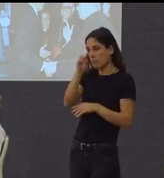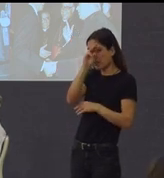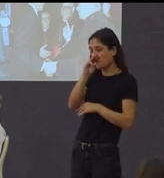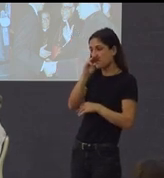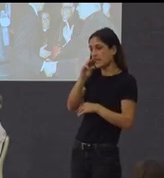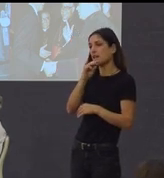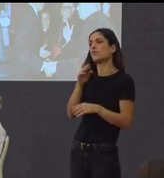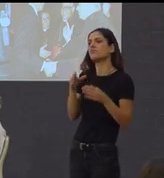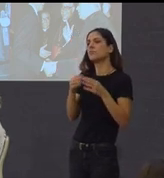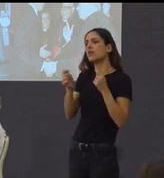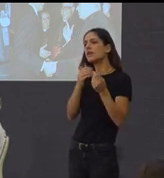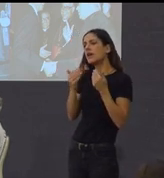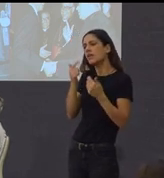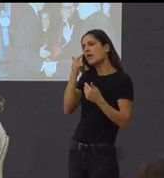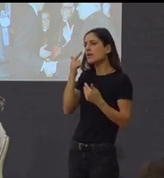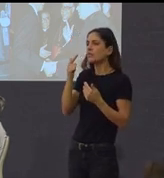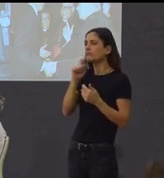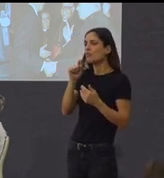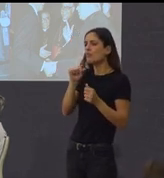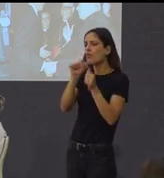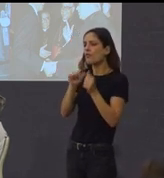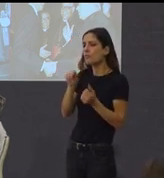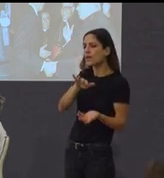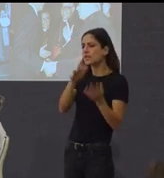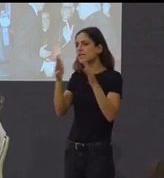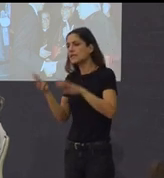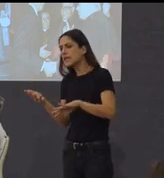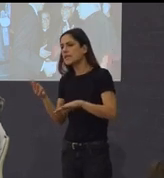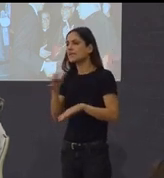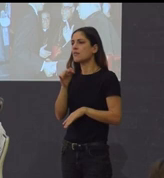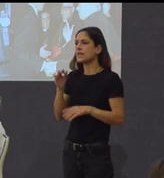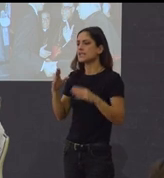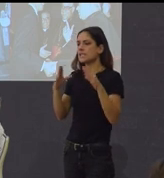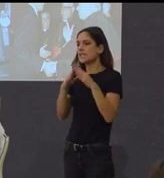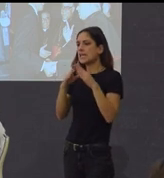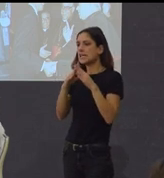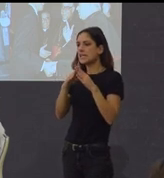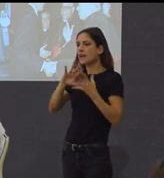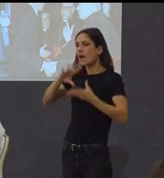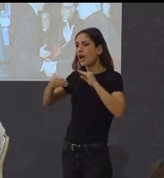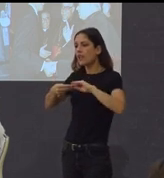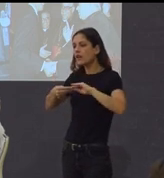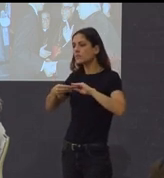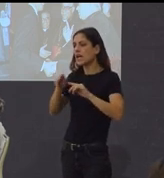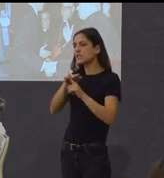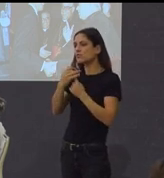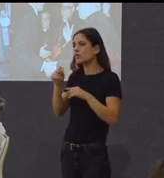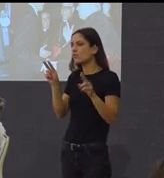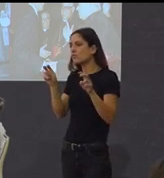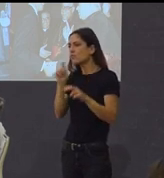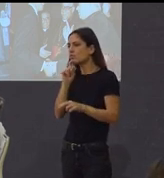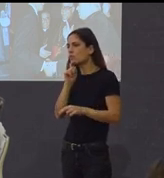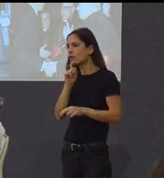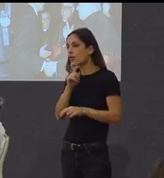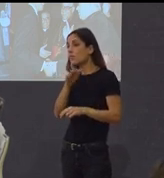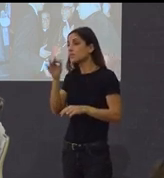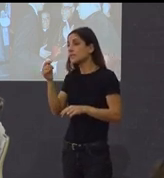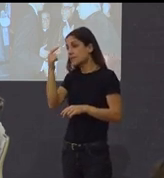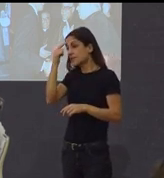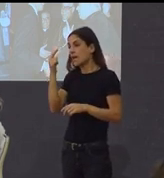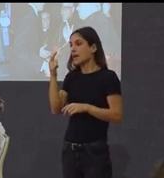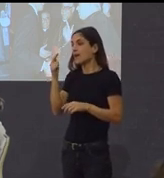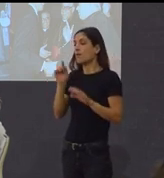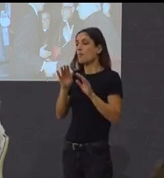como vai a ser a transición, como vai a ser a adaptación da Igreja a nova situación, etc. Por certo, unha negociación que comeza que o Vaticano está a